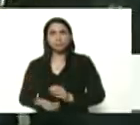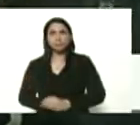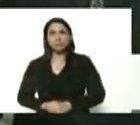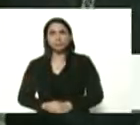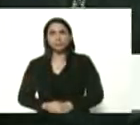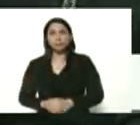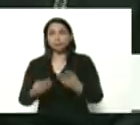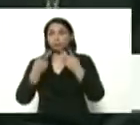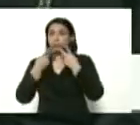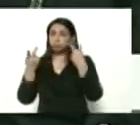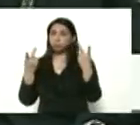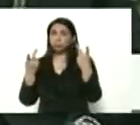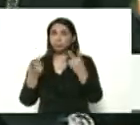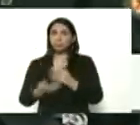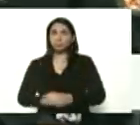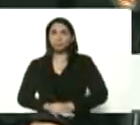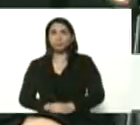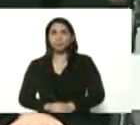Una declaración.